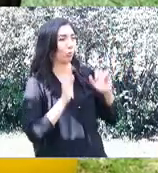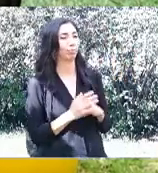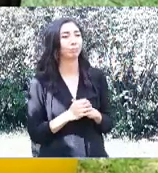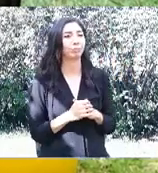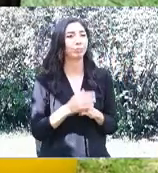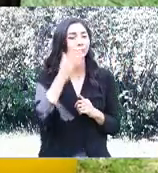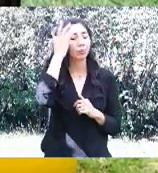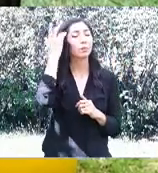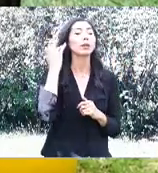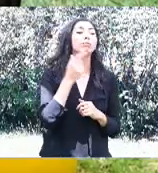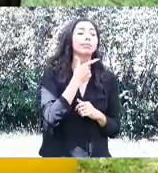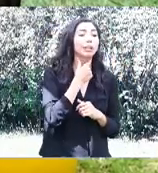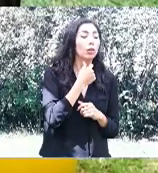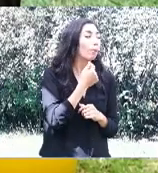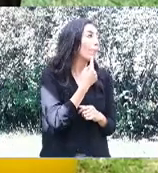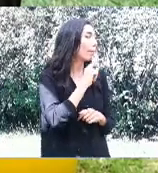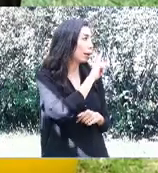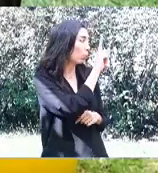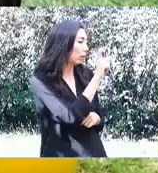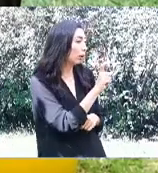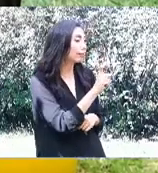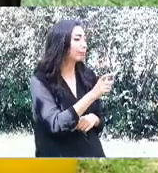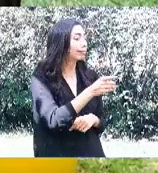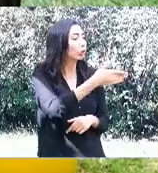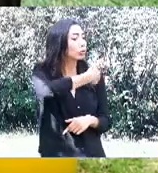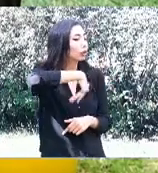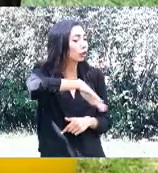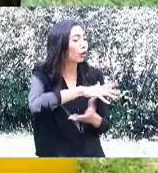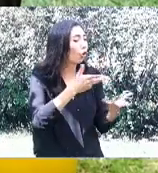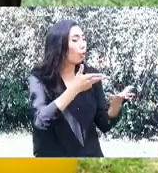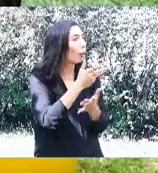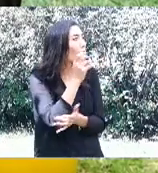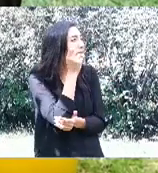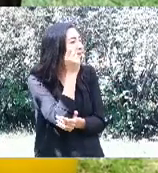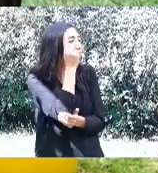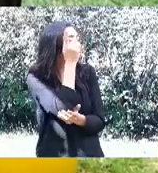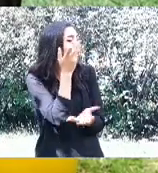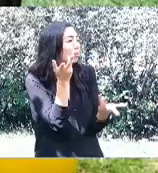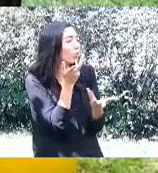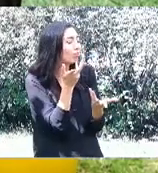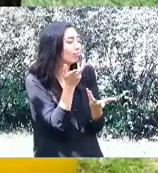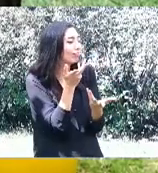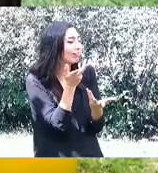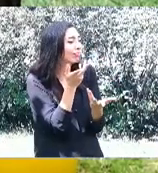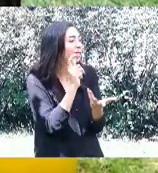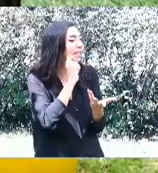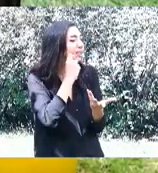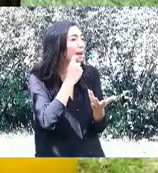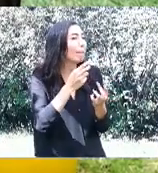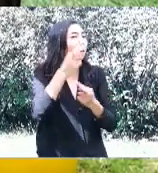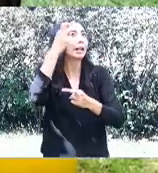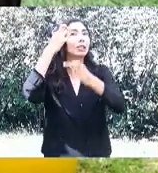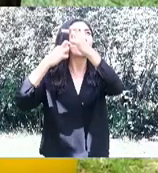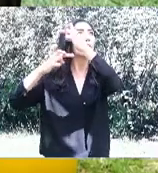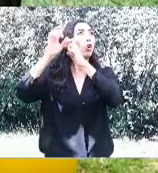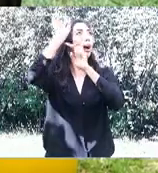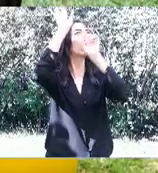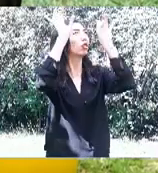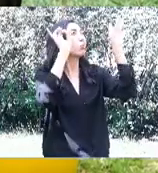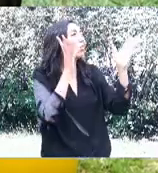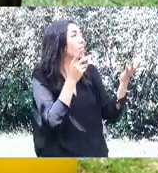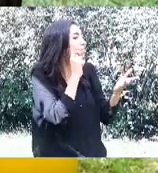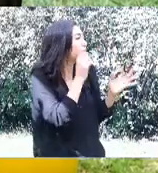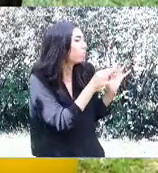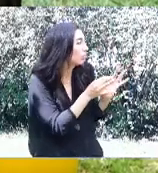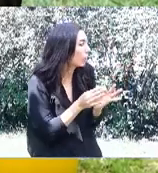y que con eso podemos partir qué podemos entender Cómo podemos conceptualizar estea esta idea sobre patrimonio astronómico cómo cómo lo podemos